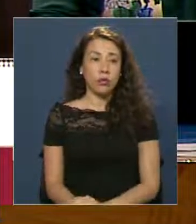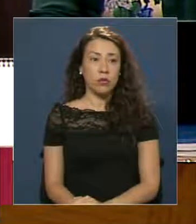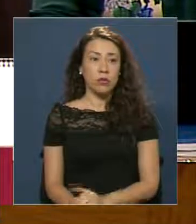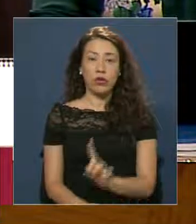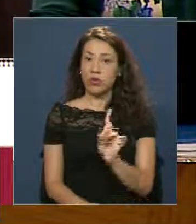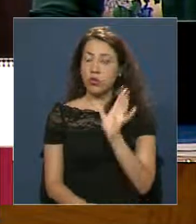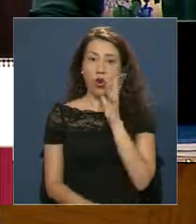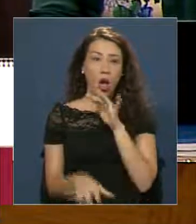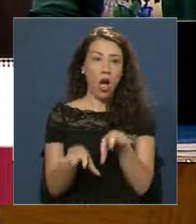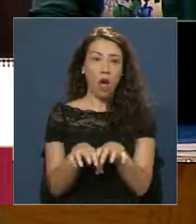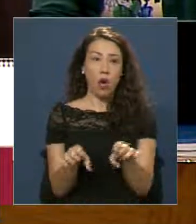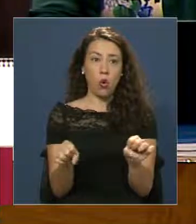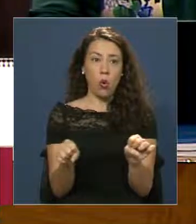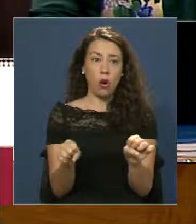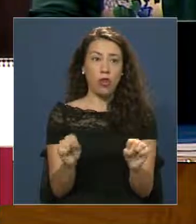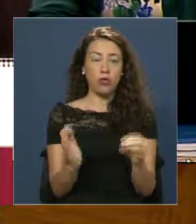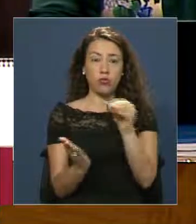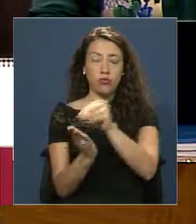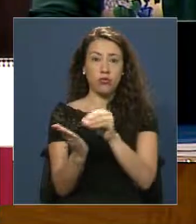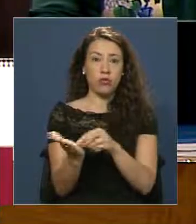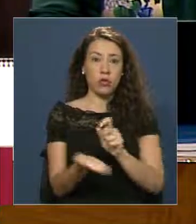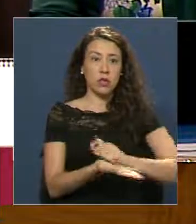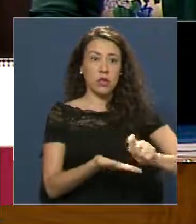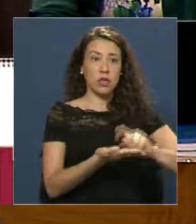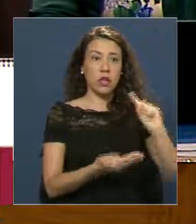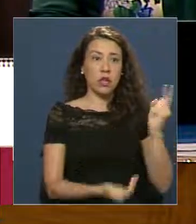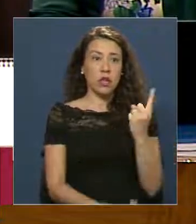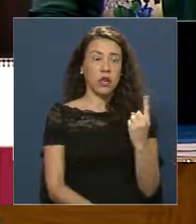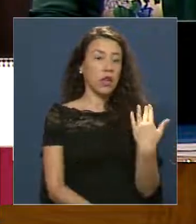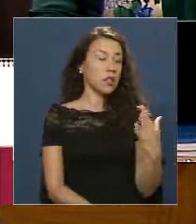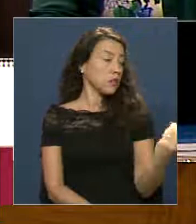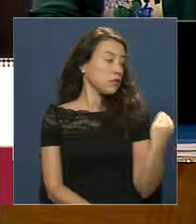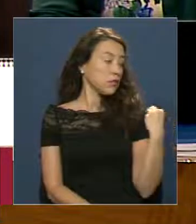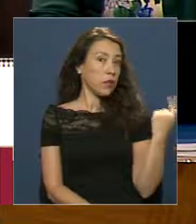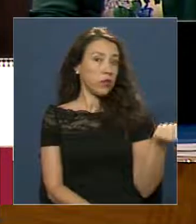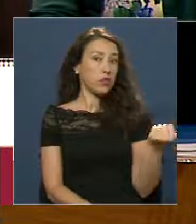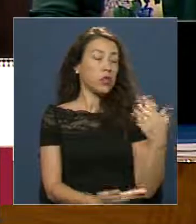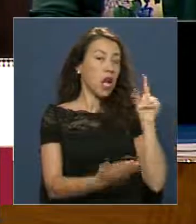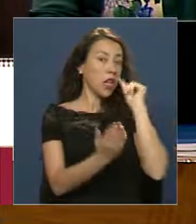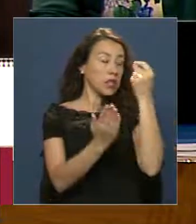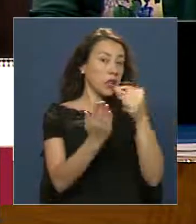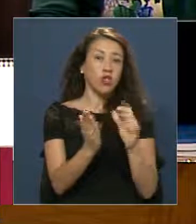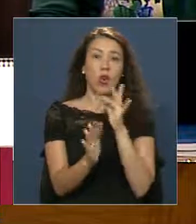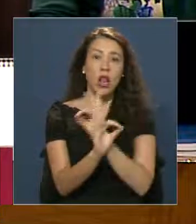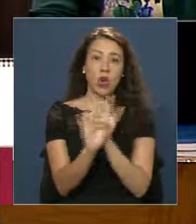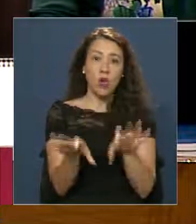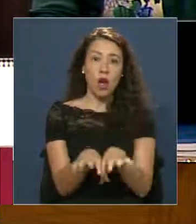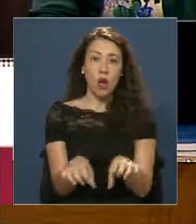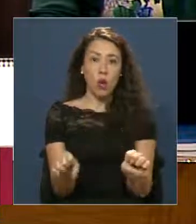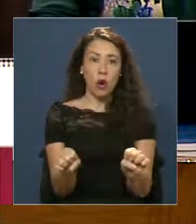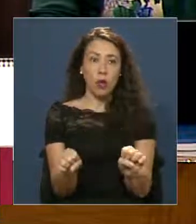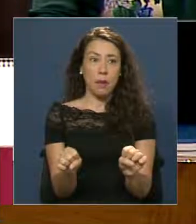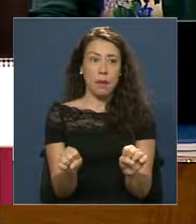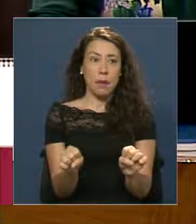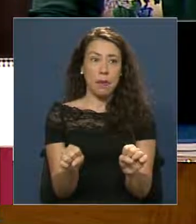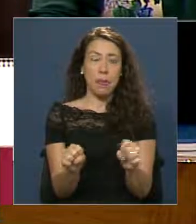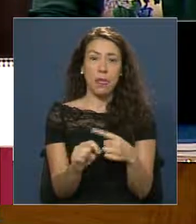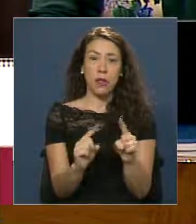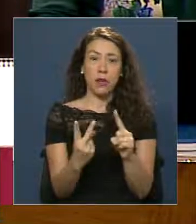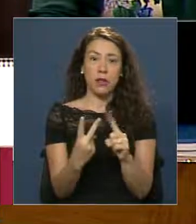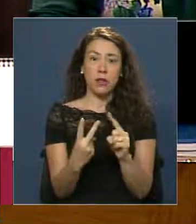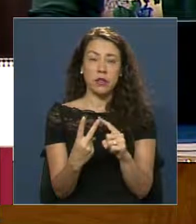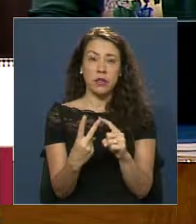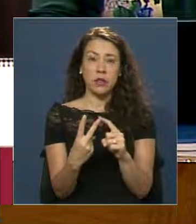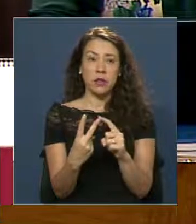No hay acuerdo registrado en Secretaría General, lo acaban de revisar todos, y no hay acuerdo. Y en segundo